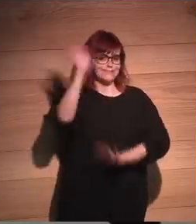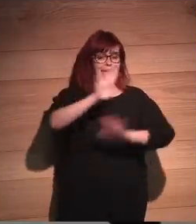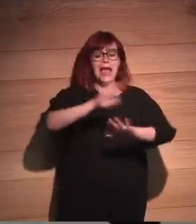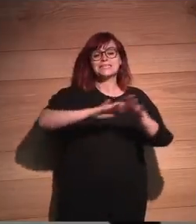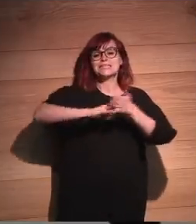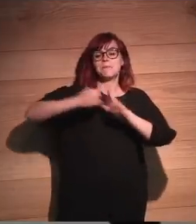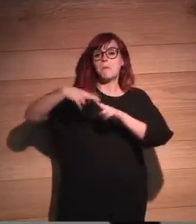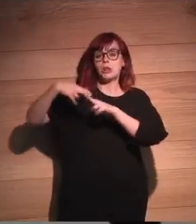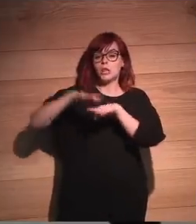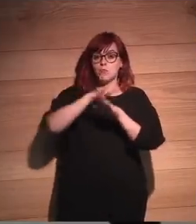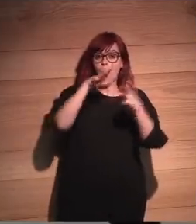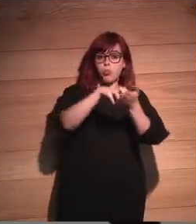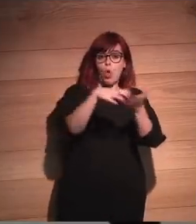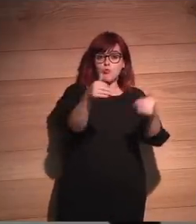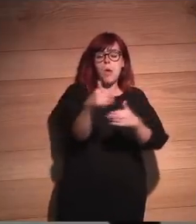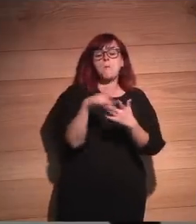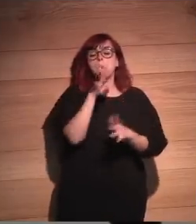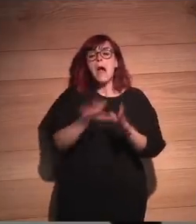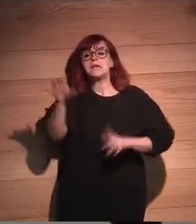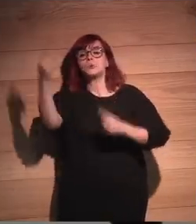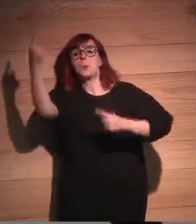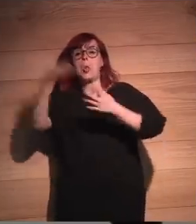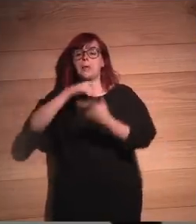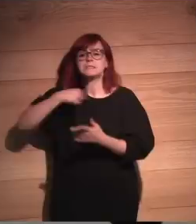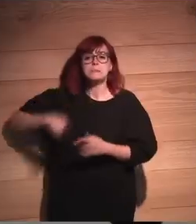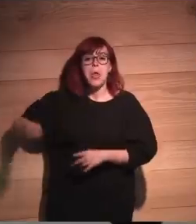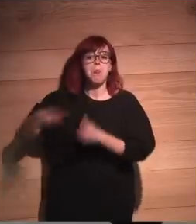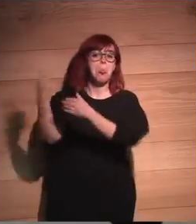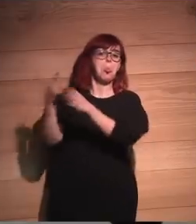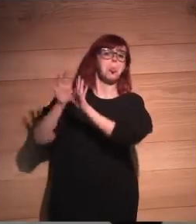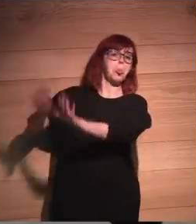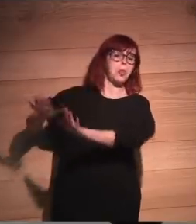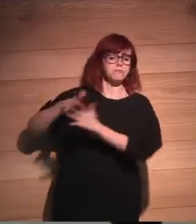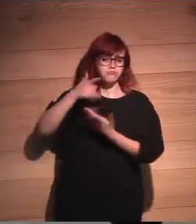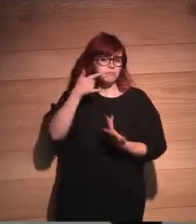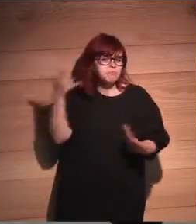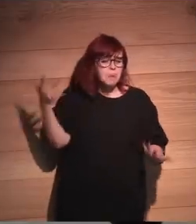sistema político no ofrecía dudas. Bueno, había un país por ahí, China, pero estaba aislado.